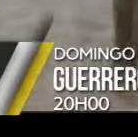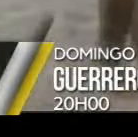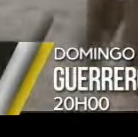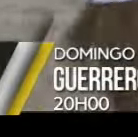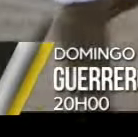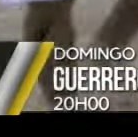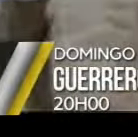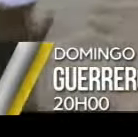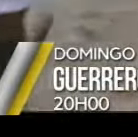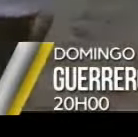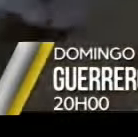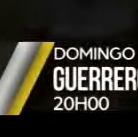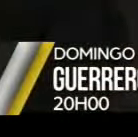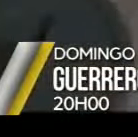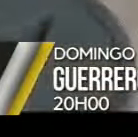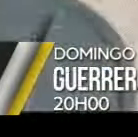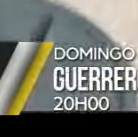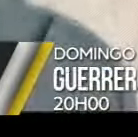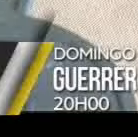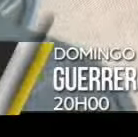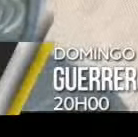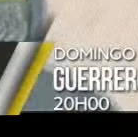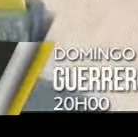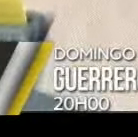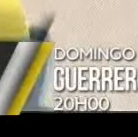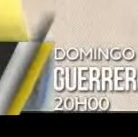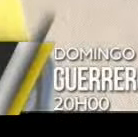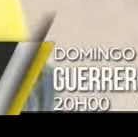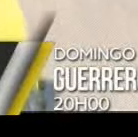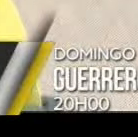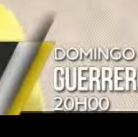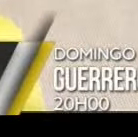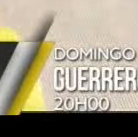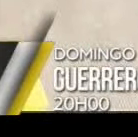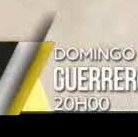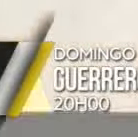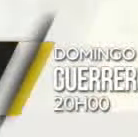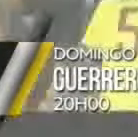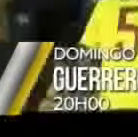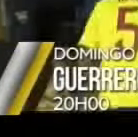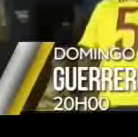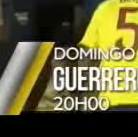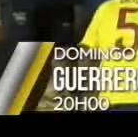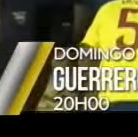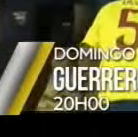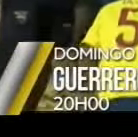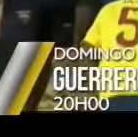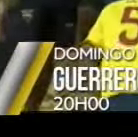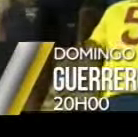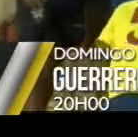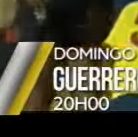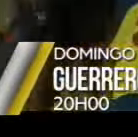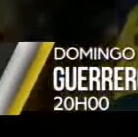Dios por lo que estoy viviendo. Esa actitud de todavía querer seguir consiguiendo cosas grandes.